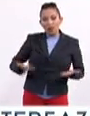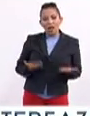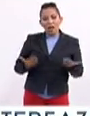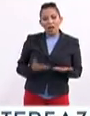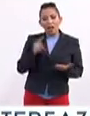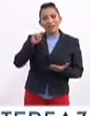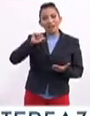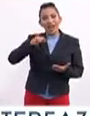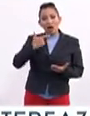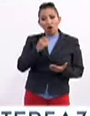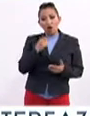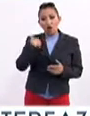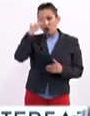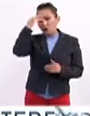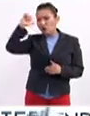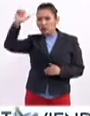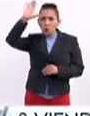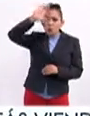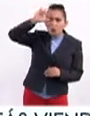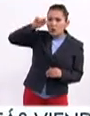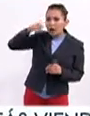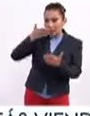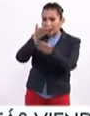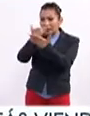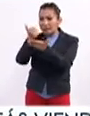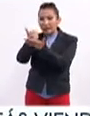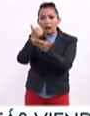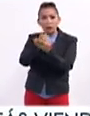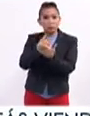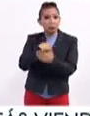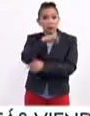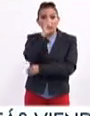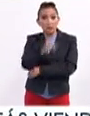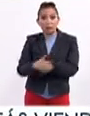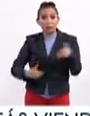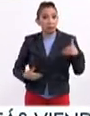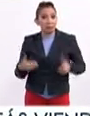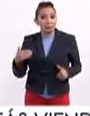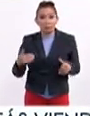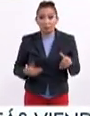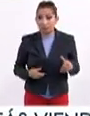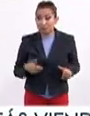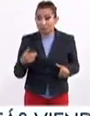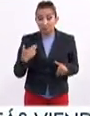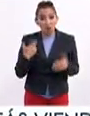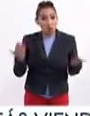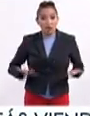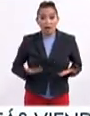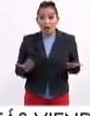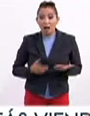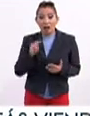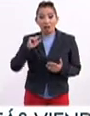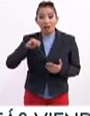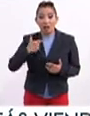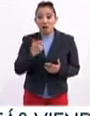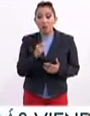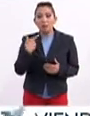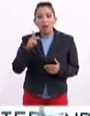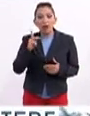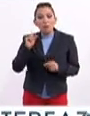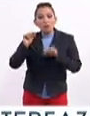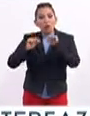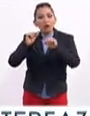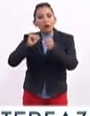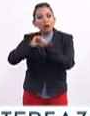tango. Conoces otras culturas y participas de otras cosas. Yo nunca había hecho teatro ni bailado tango en mi vida, pero son cosas que